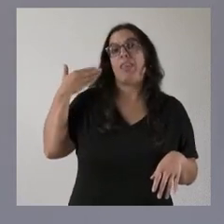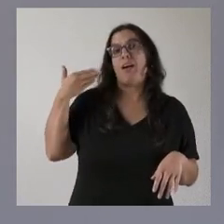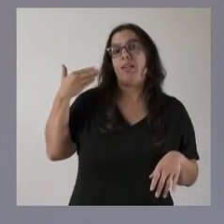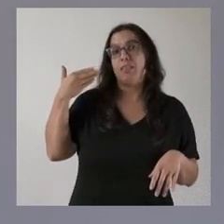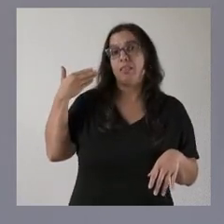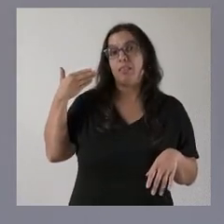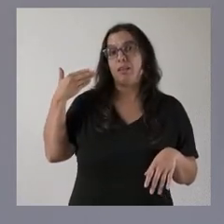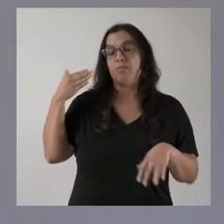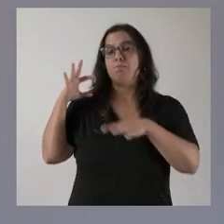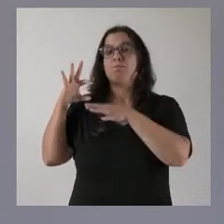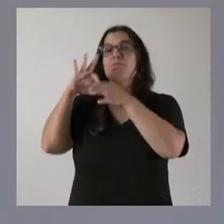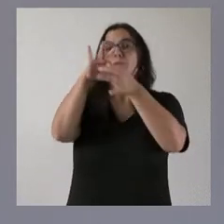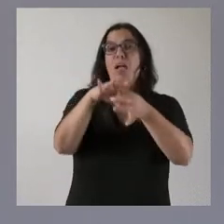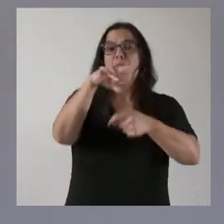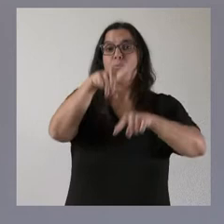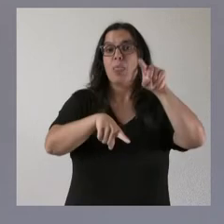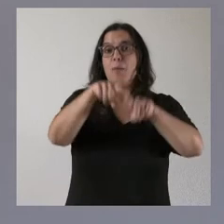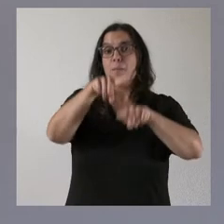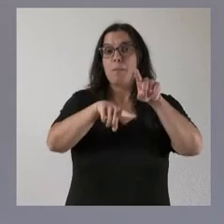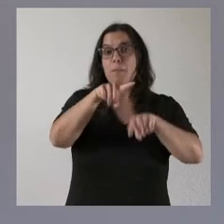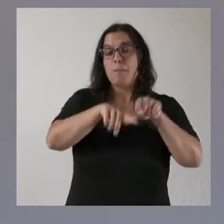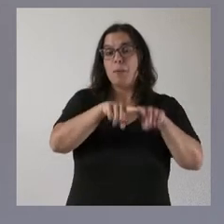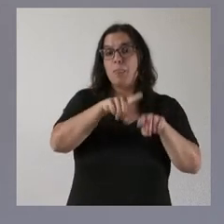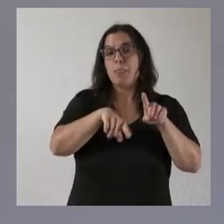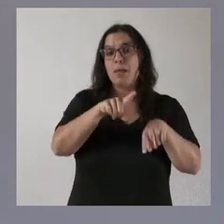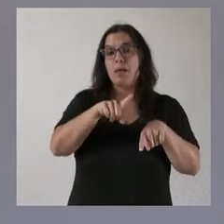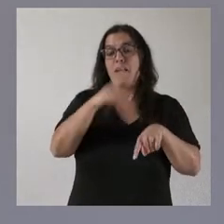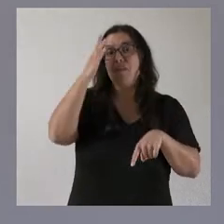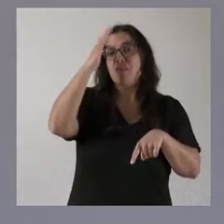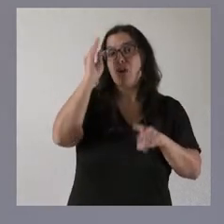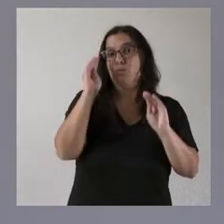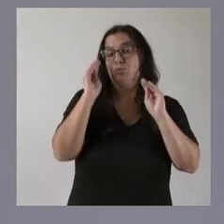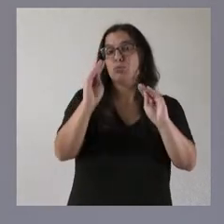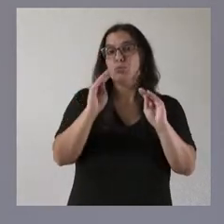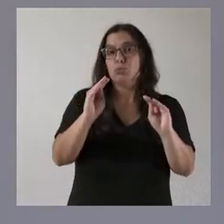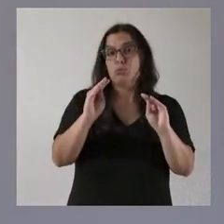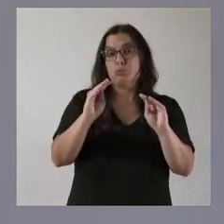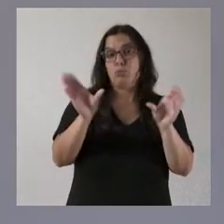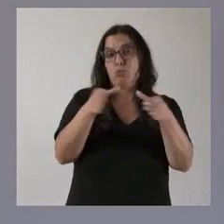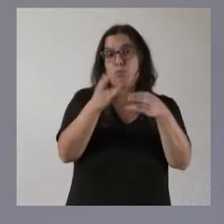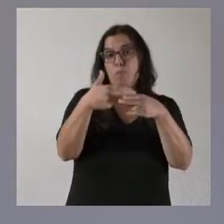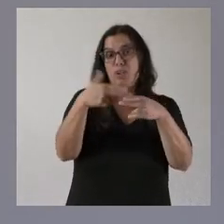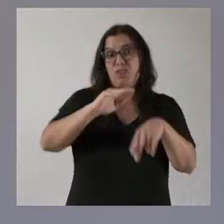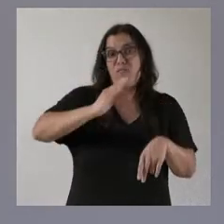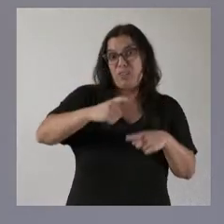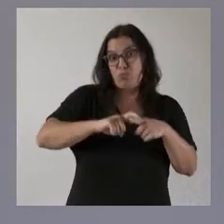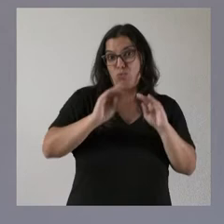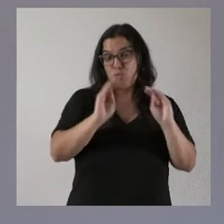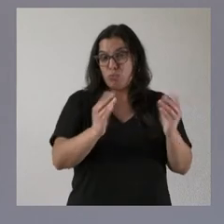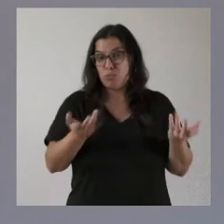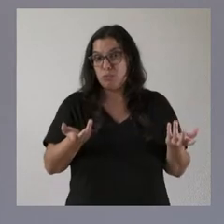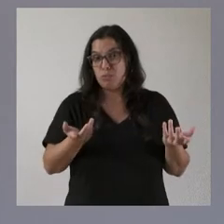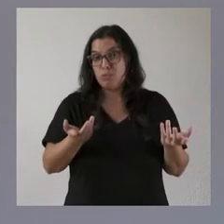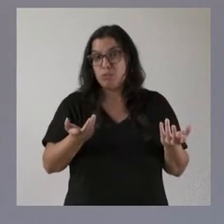a los valores inspiradores de una formación política como bildu que